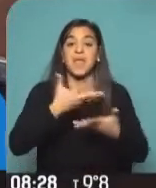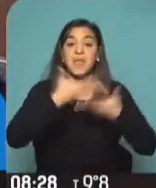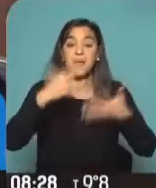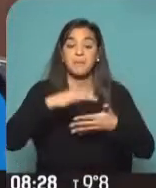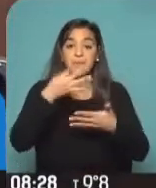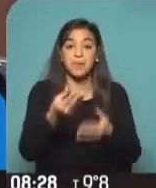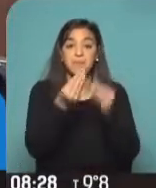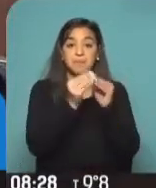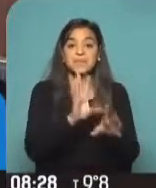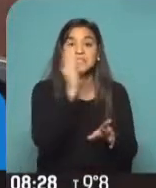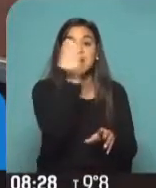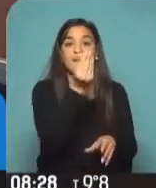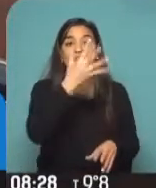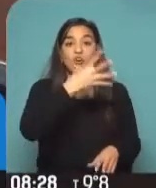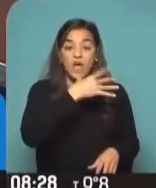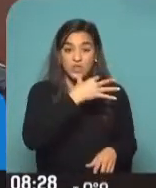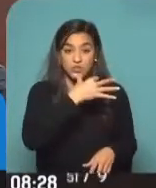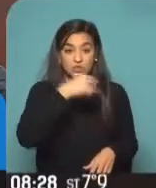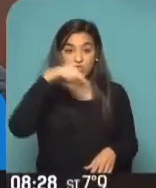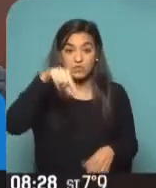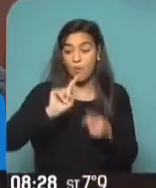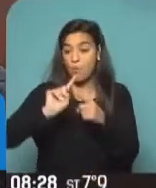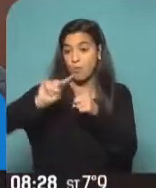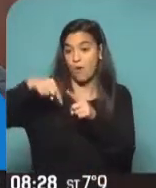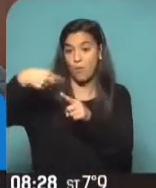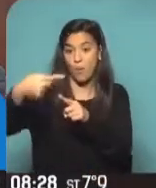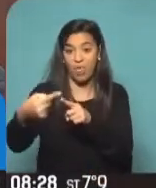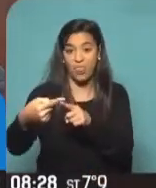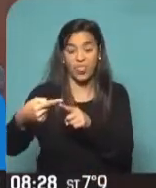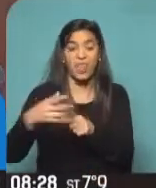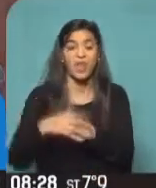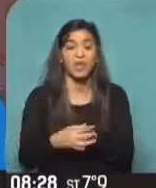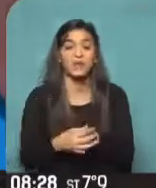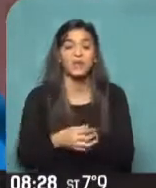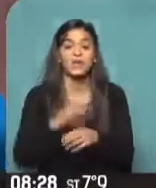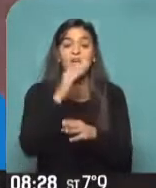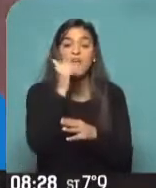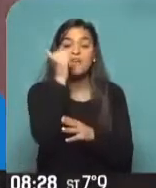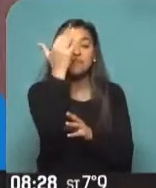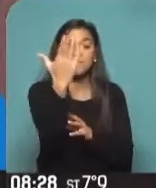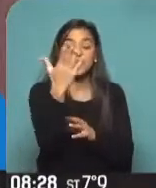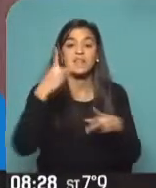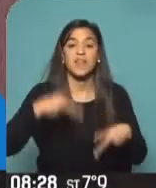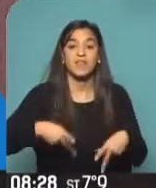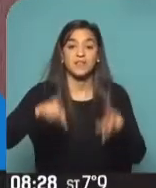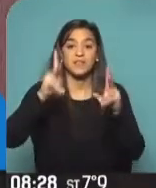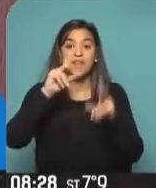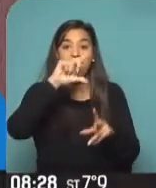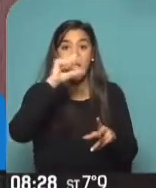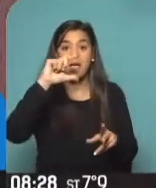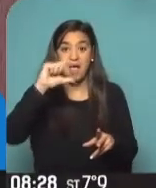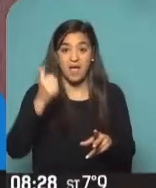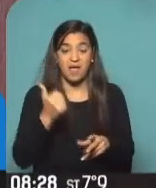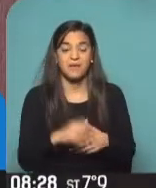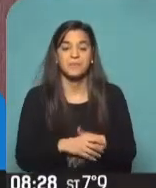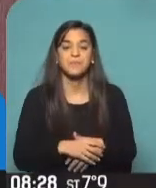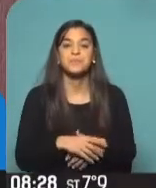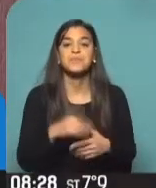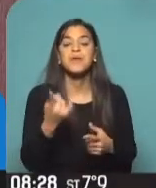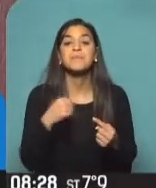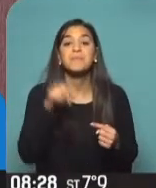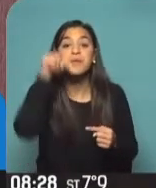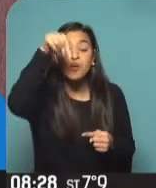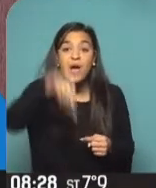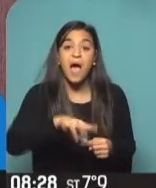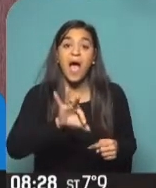14 acá a una cuadra en frente a la edificio a nuestro el autor lo argentino pero este